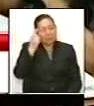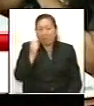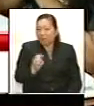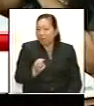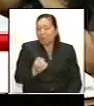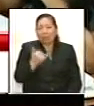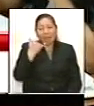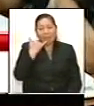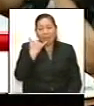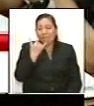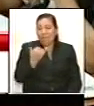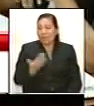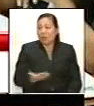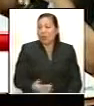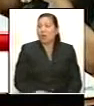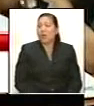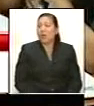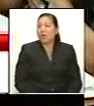fijo, y